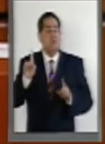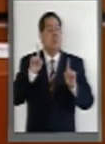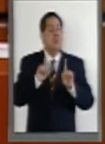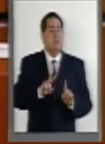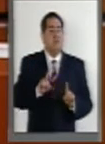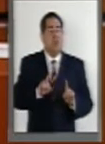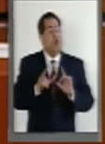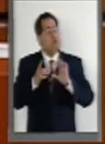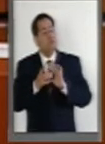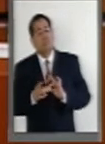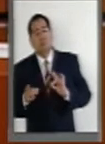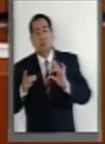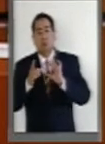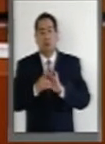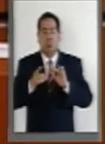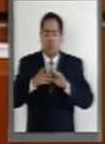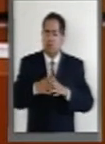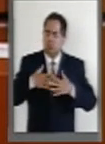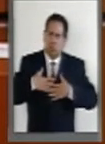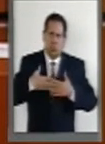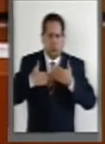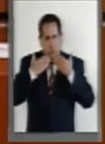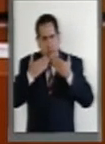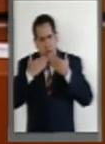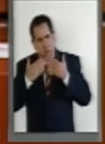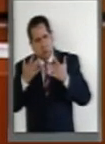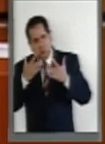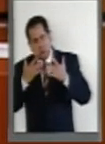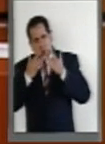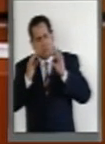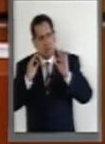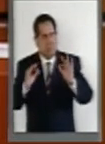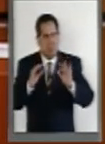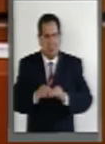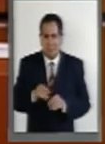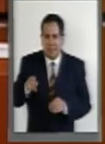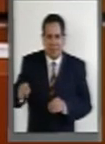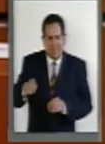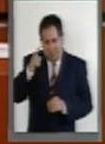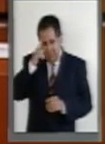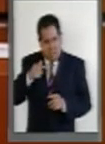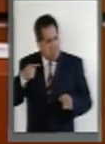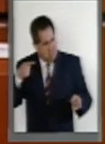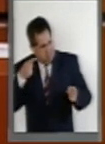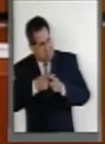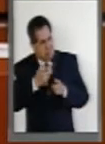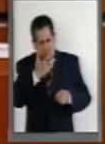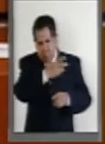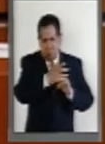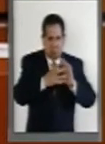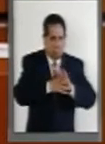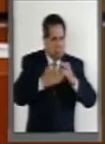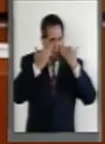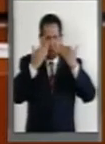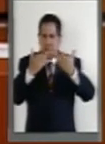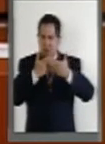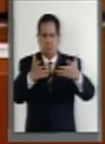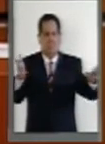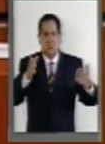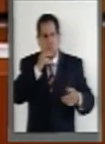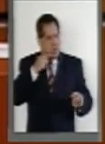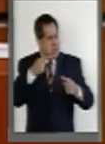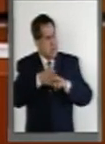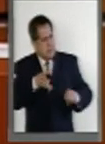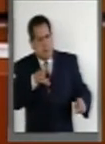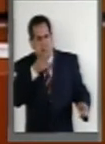en su discurso autocomplaciente. Peña Nieto fue incapaz de desmentir a Donald Trump en público y ante